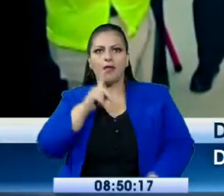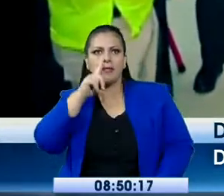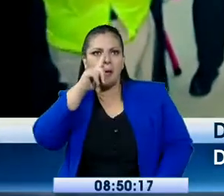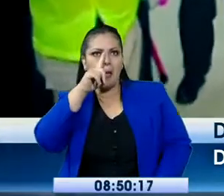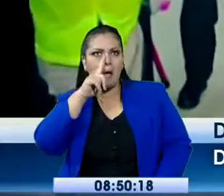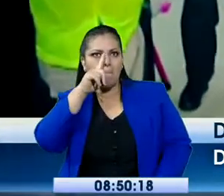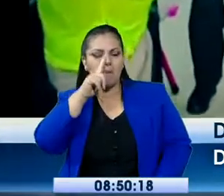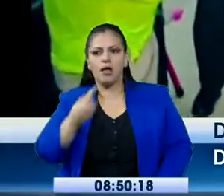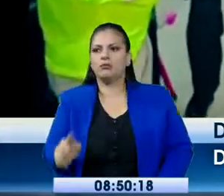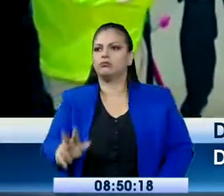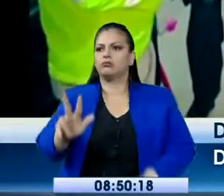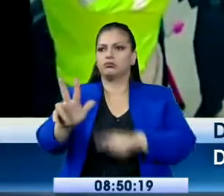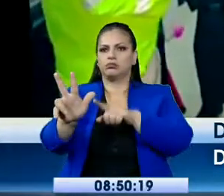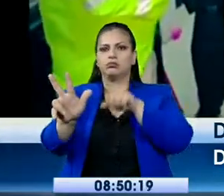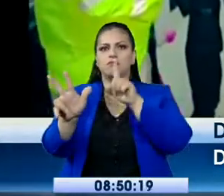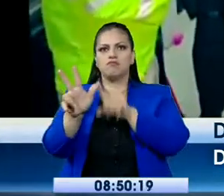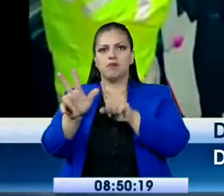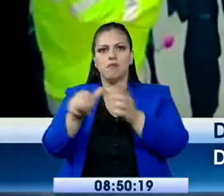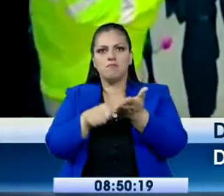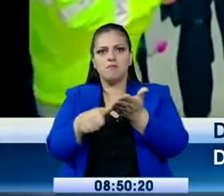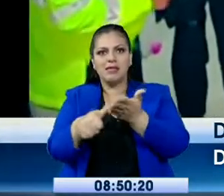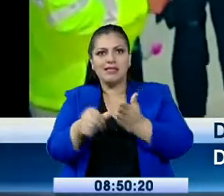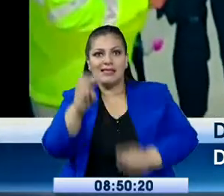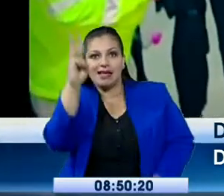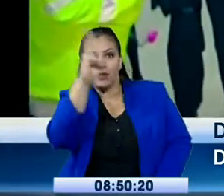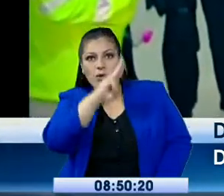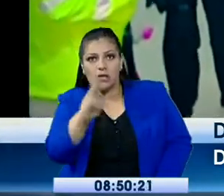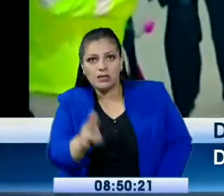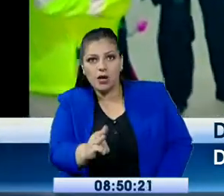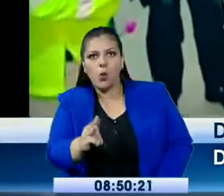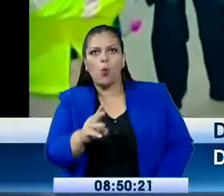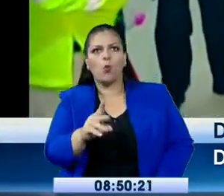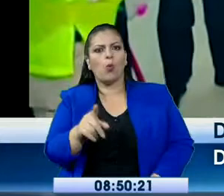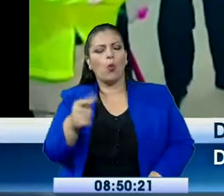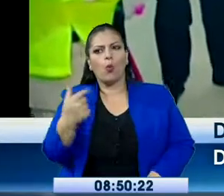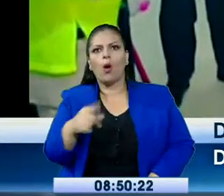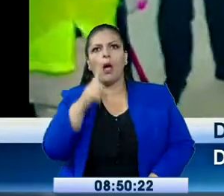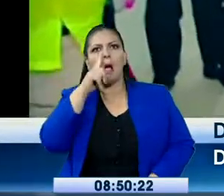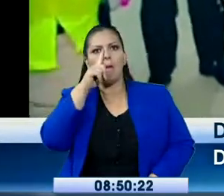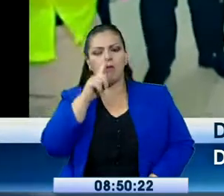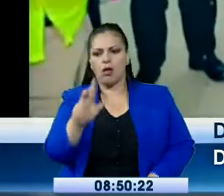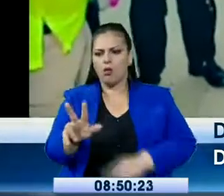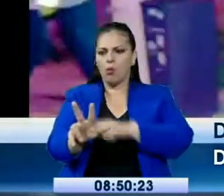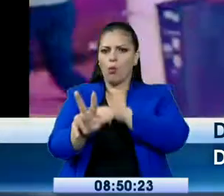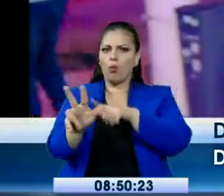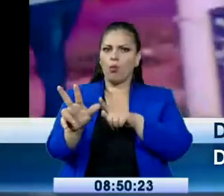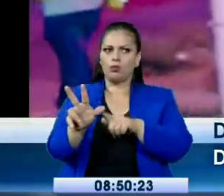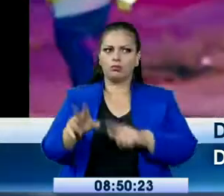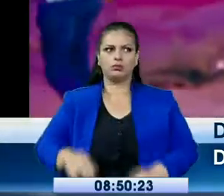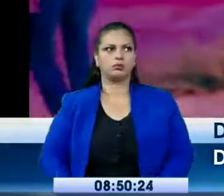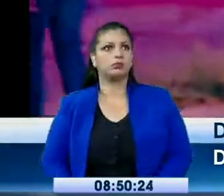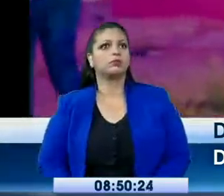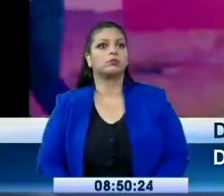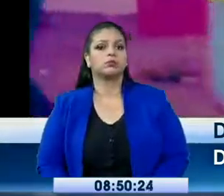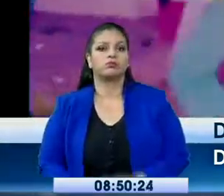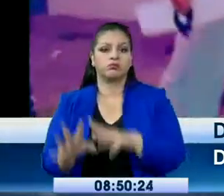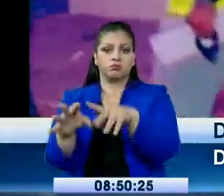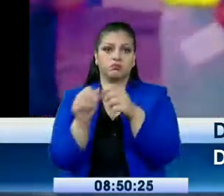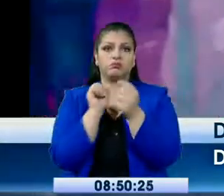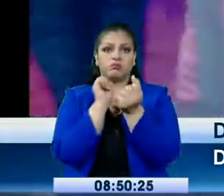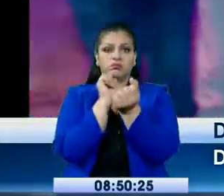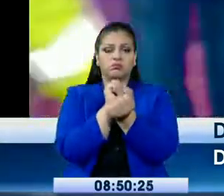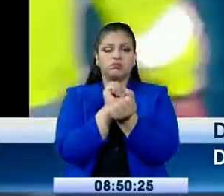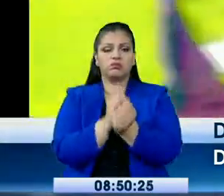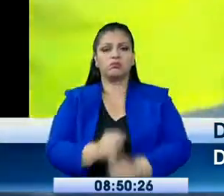psicológica. Está siendo en este momento procesado por un presunto delito de asociación ilícita, que según las investigaciones